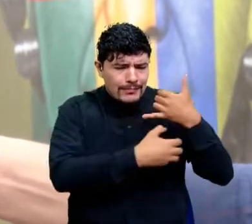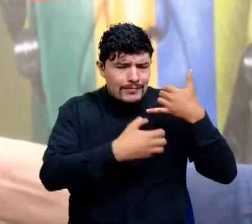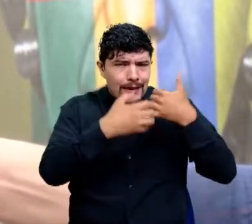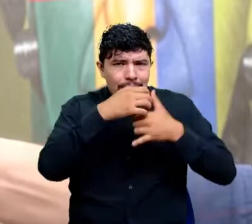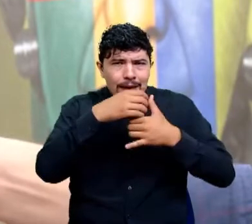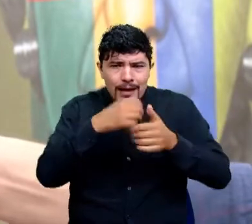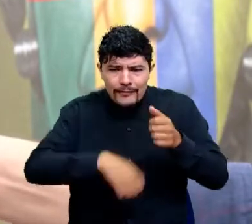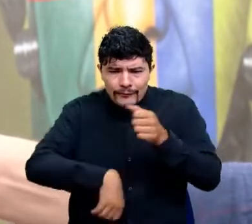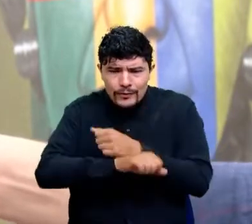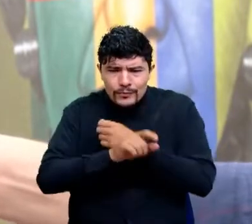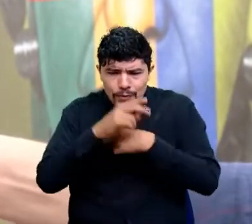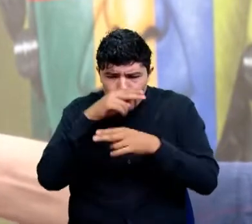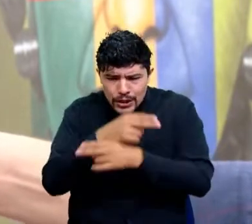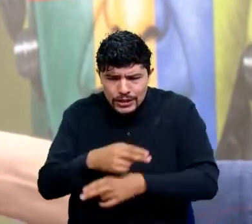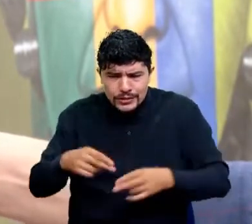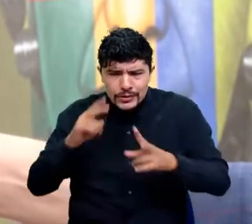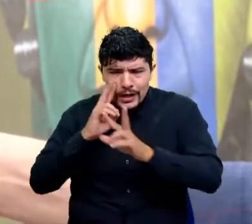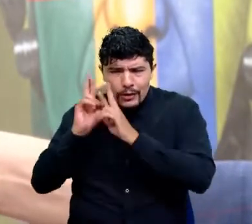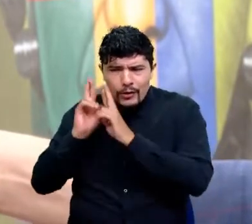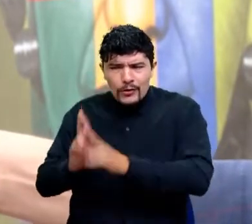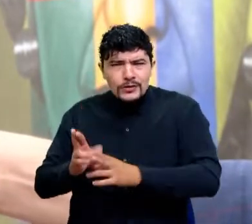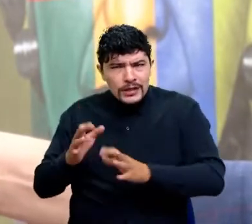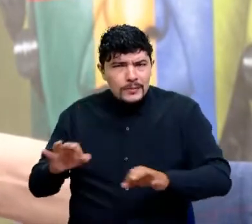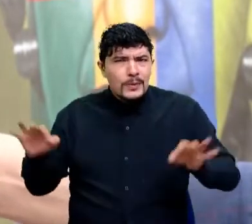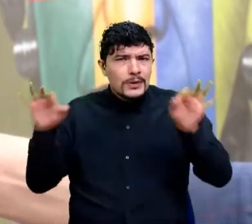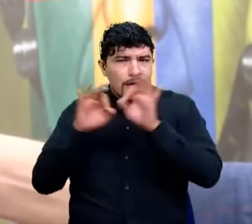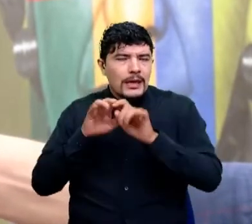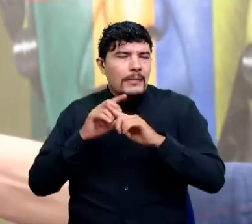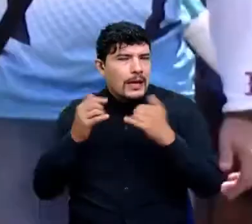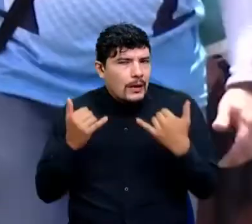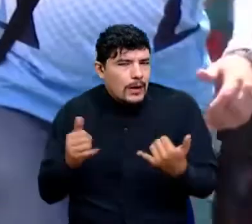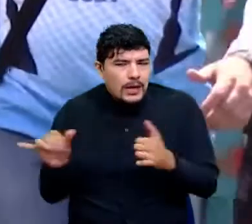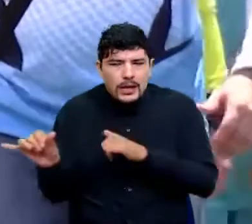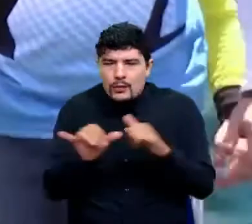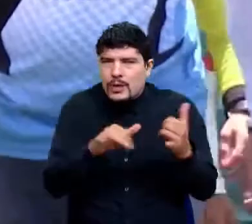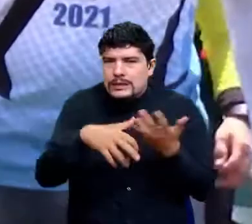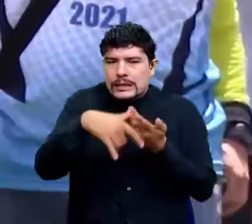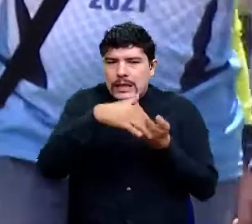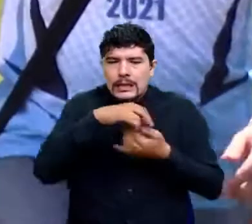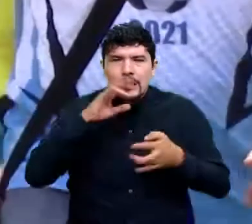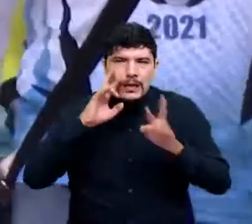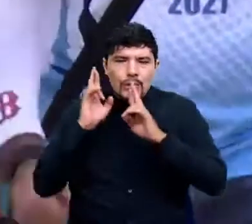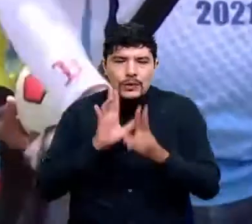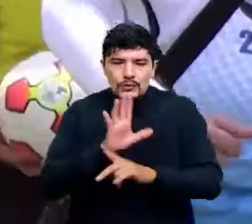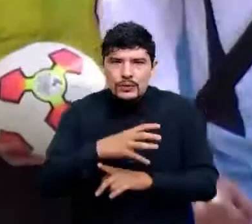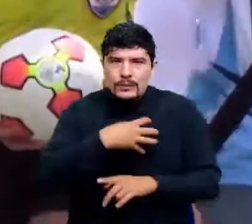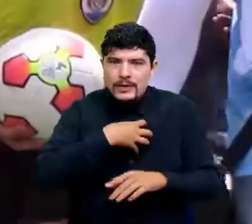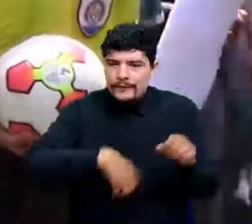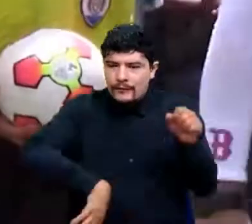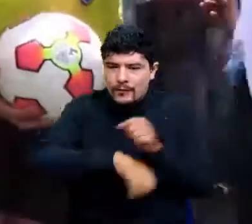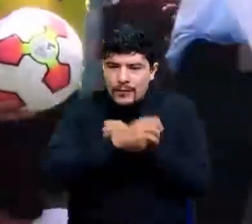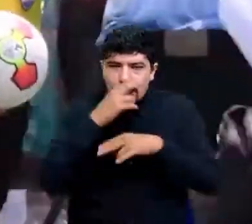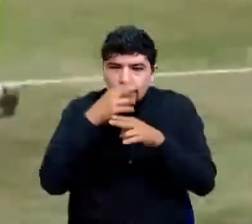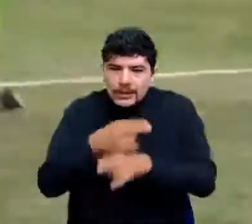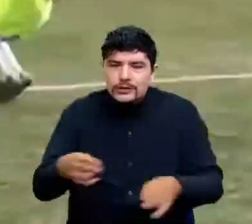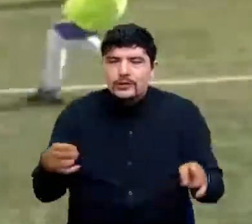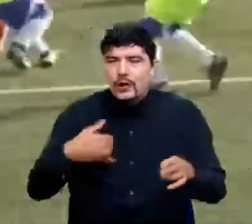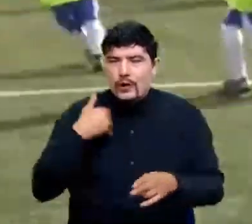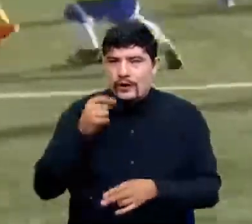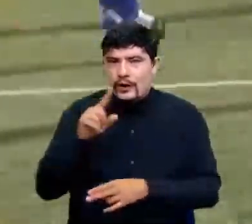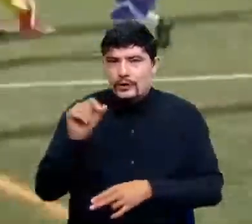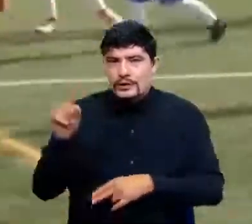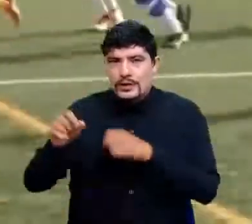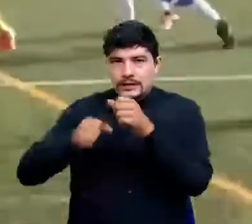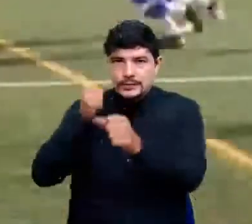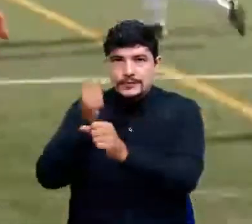fútbol infantil con mucho reconocimiento con mucha trayectoria quisimos hacer lo mismo y es que el mundialito en comercia es una fiesta de goles y jugadas de las